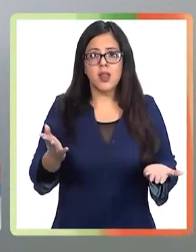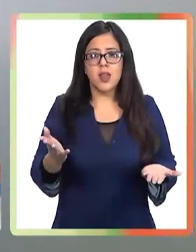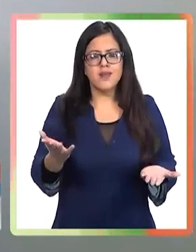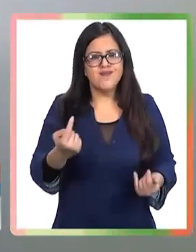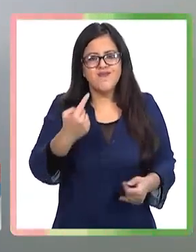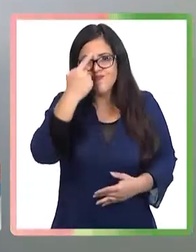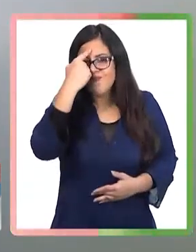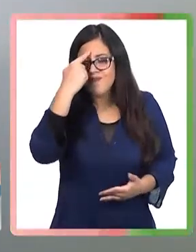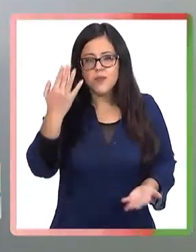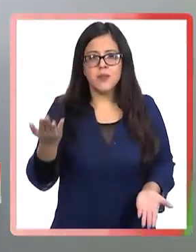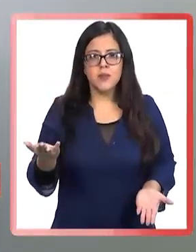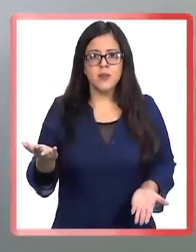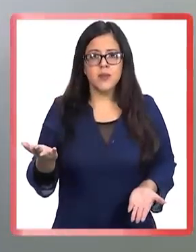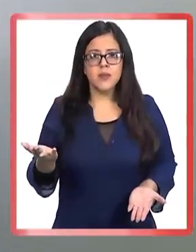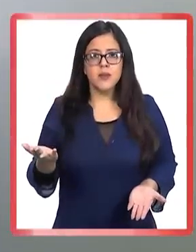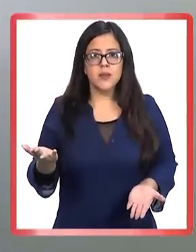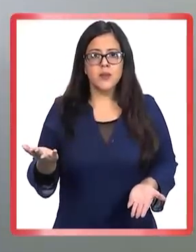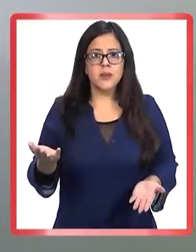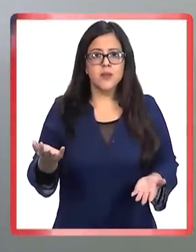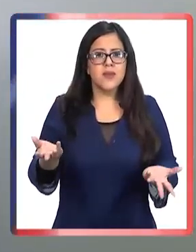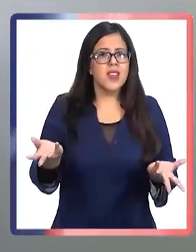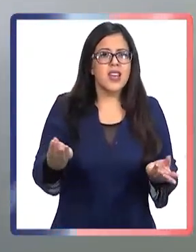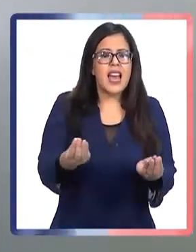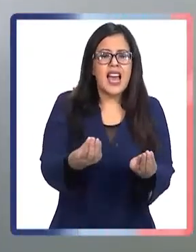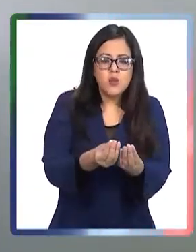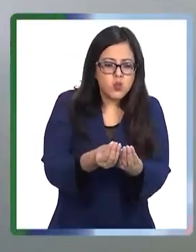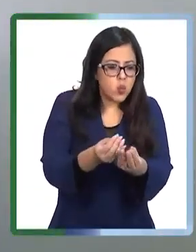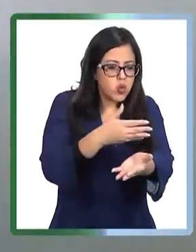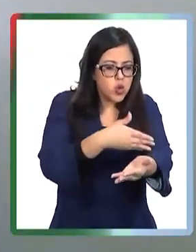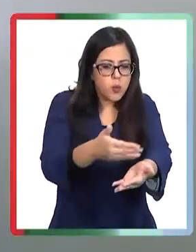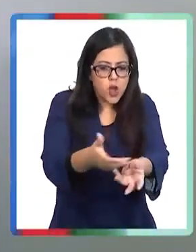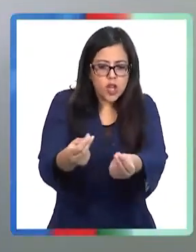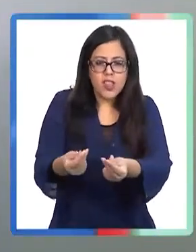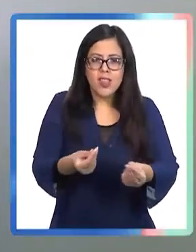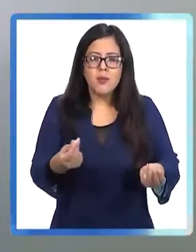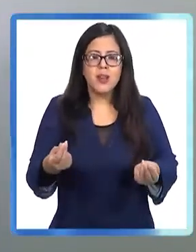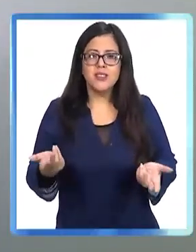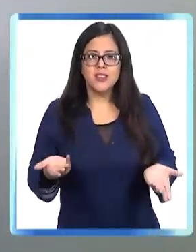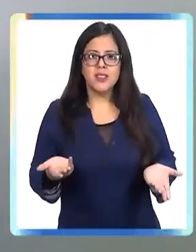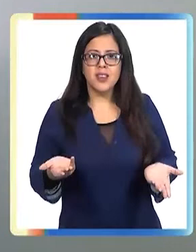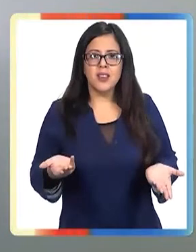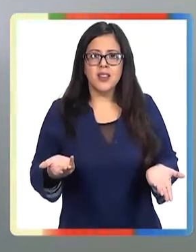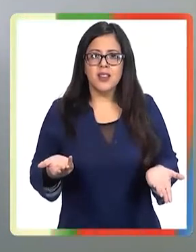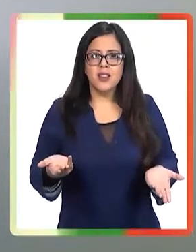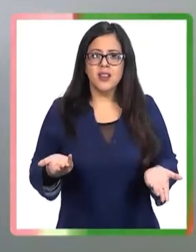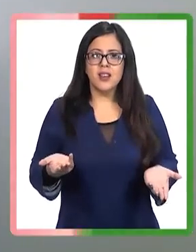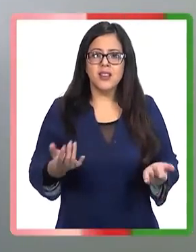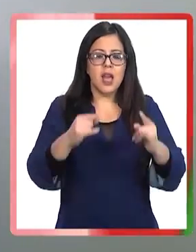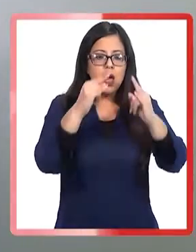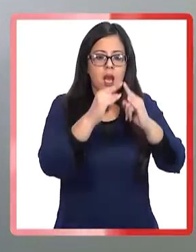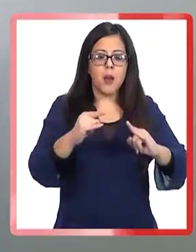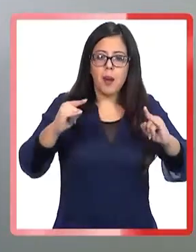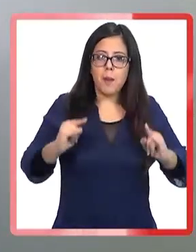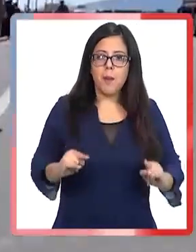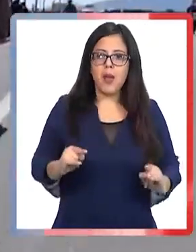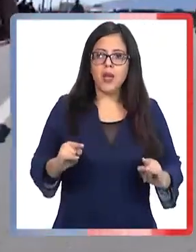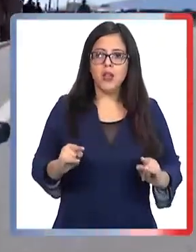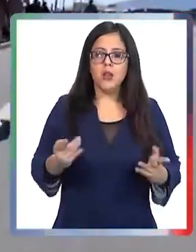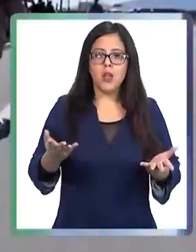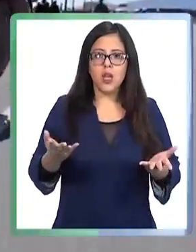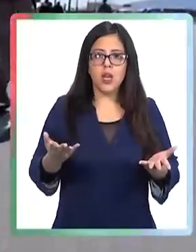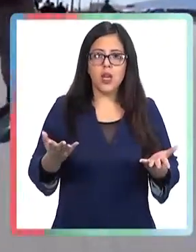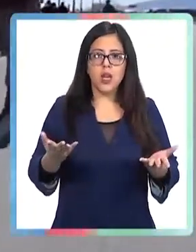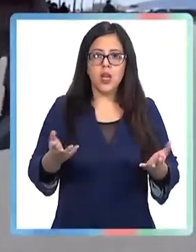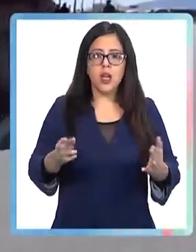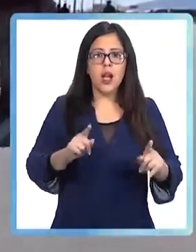parece ridículo, ya que ha dispuesto miles de millones de pesos en instalar campamentos a través